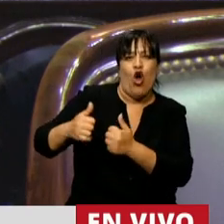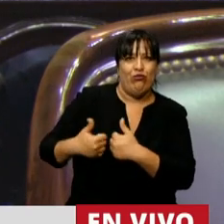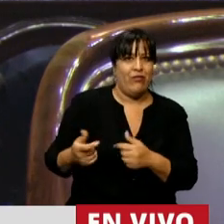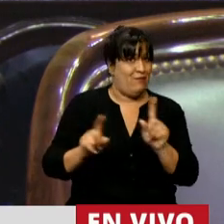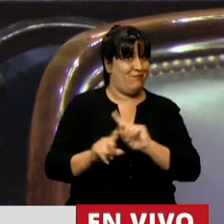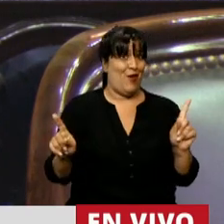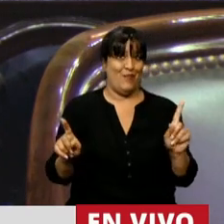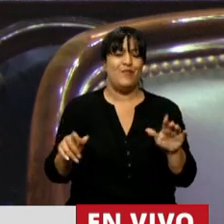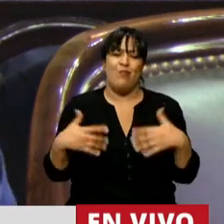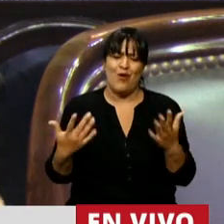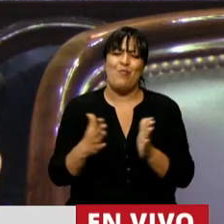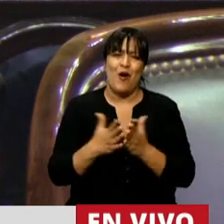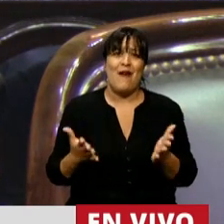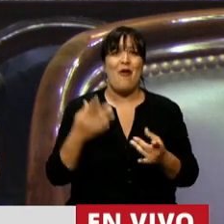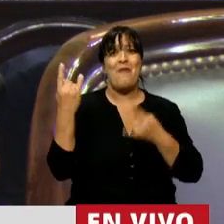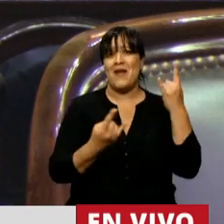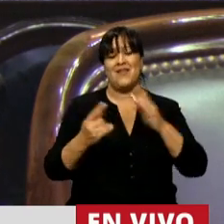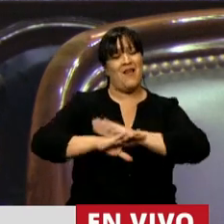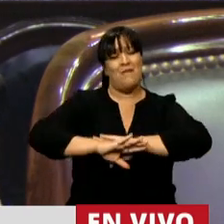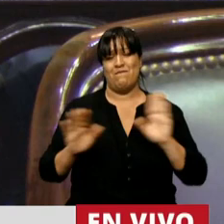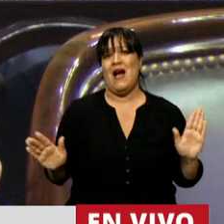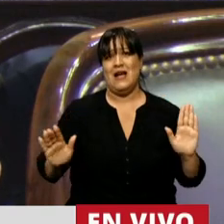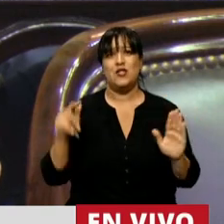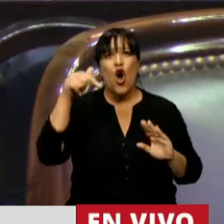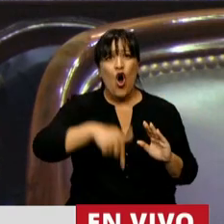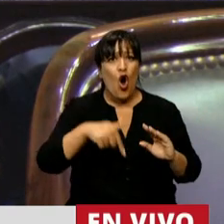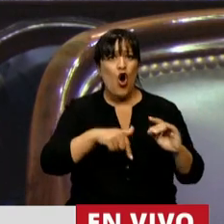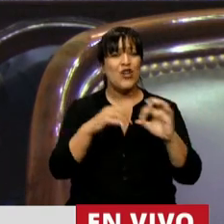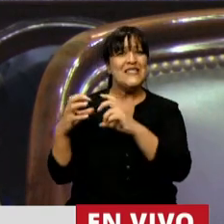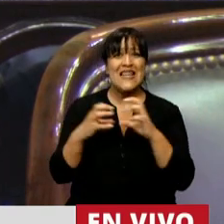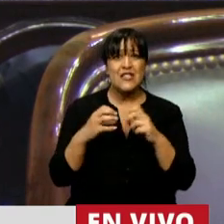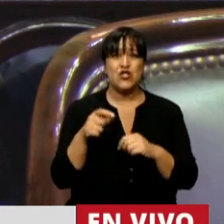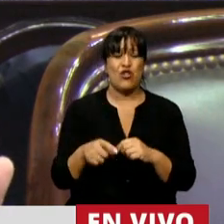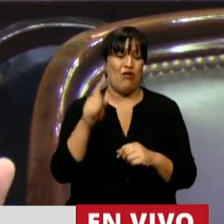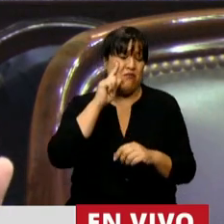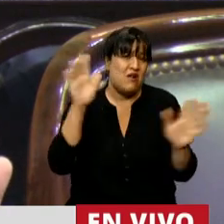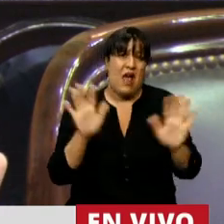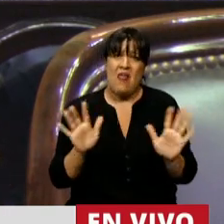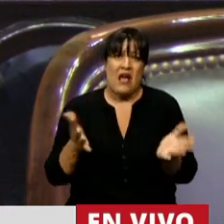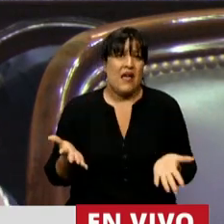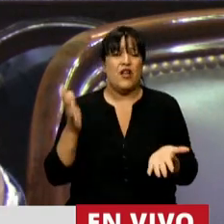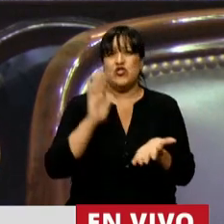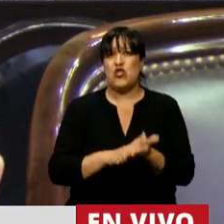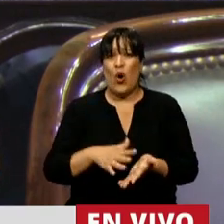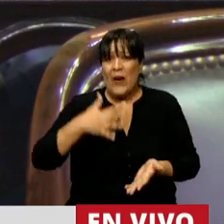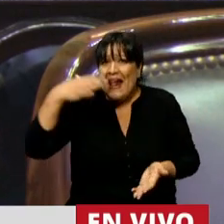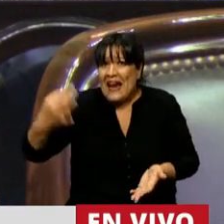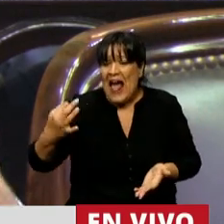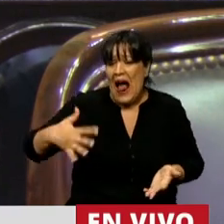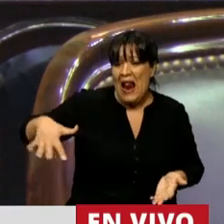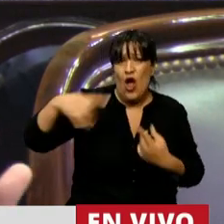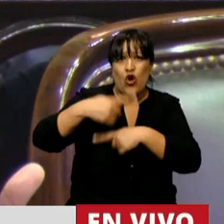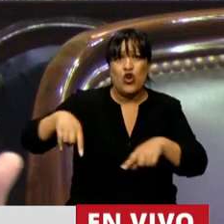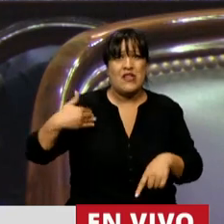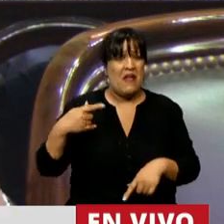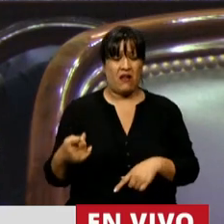Entonces, por favor, no se mientan más. En la sesión de hoy es una sesión que nada tiene que ver con lo que ocurre en la Argentina y que nada tiene